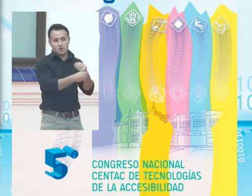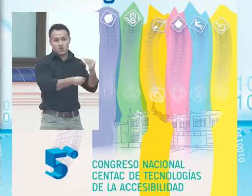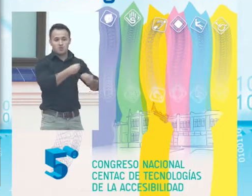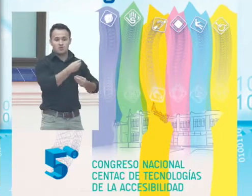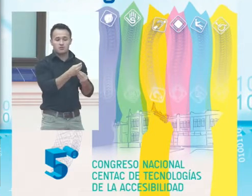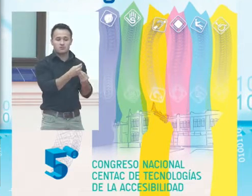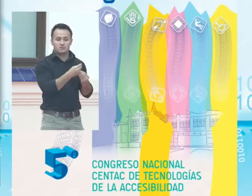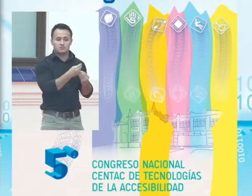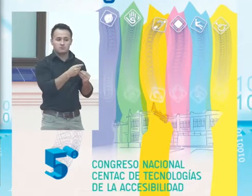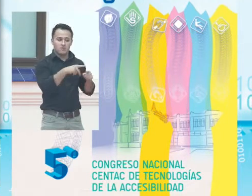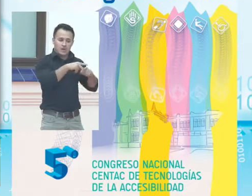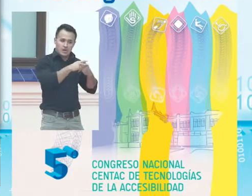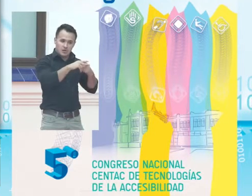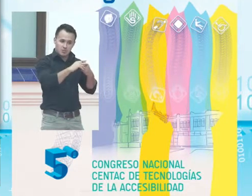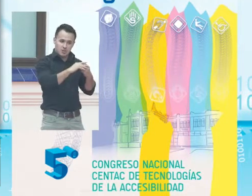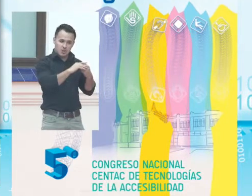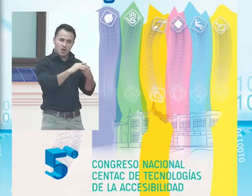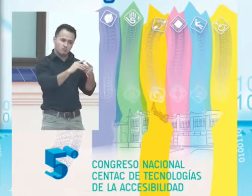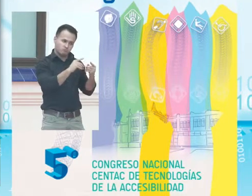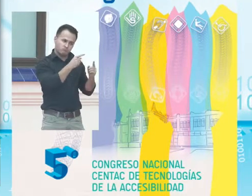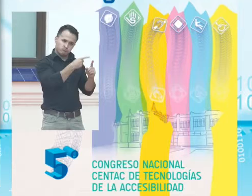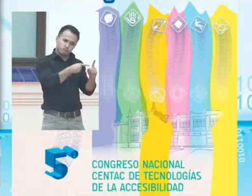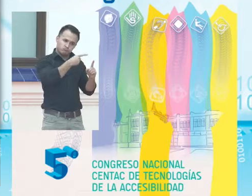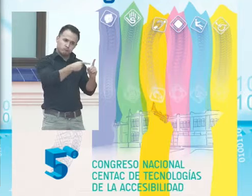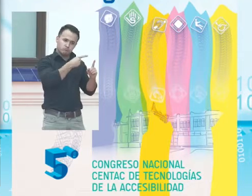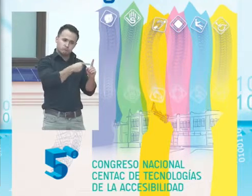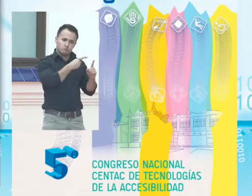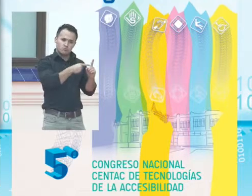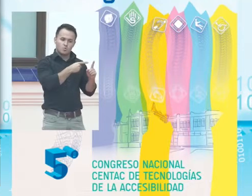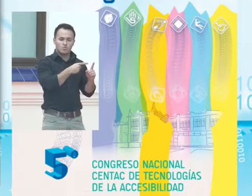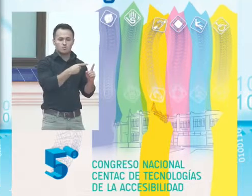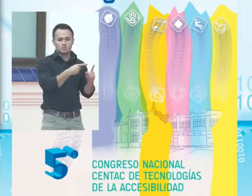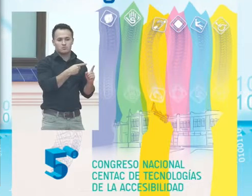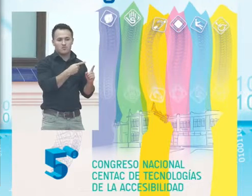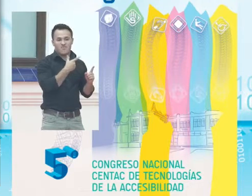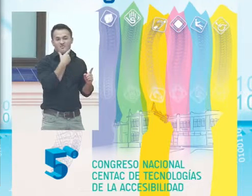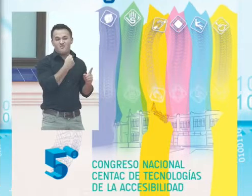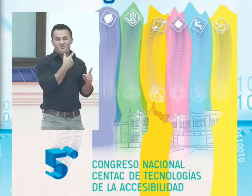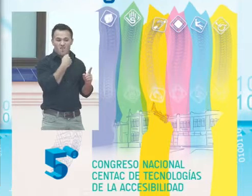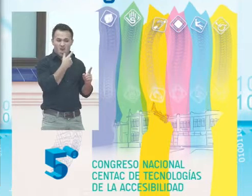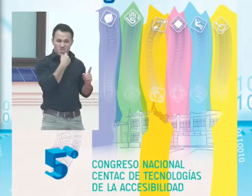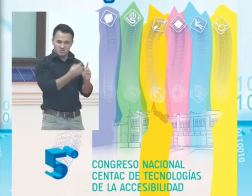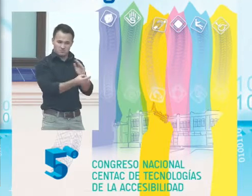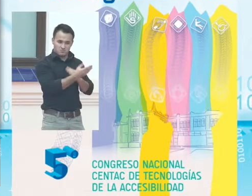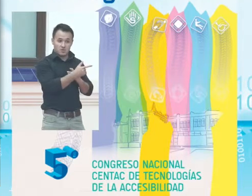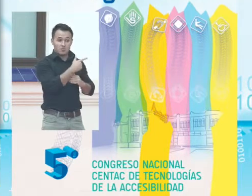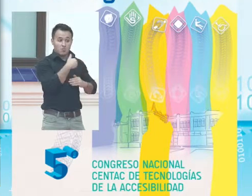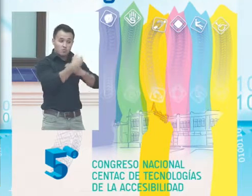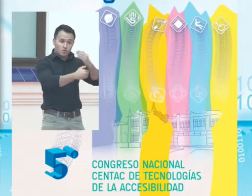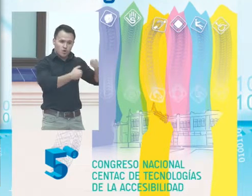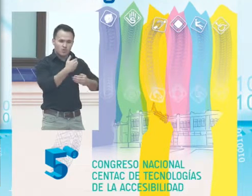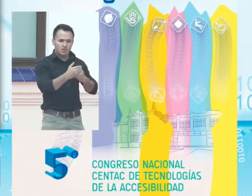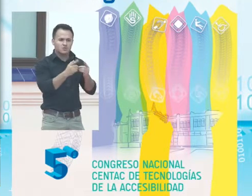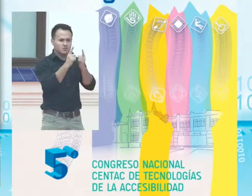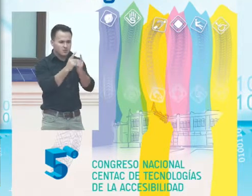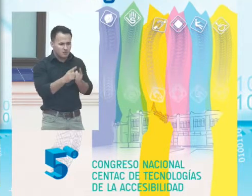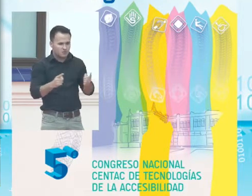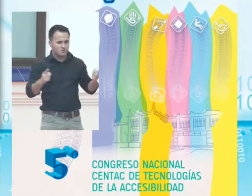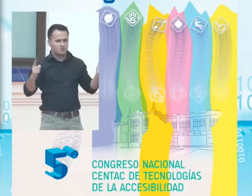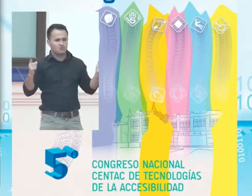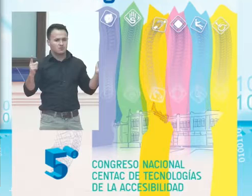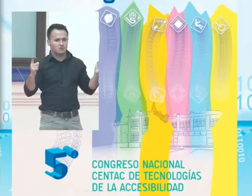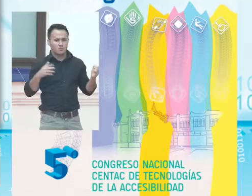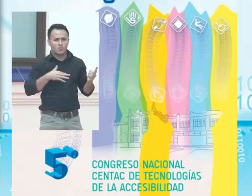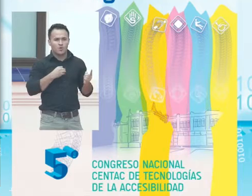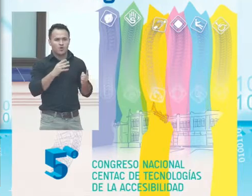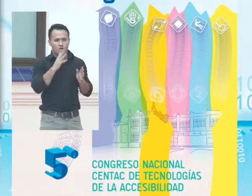determinadas herramientas de fácil incorporación, se trata de procesos muy dilatados. Estamos hablando